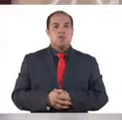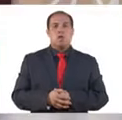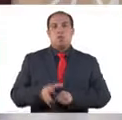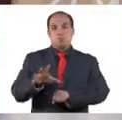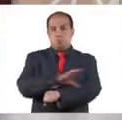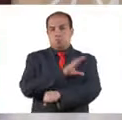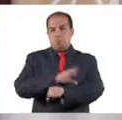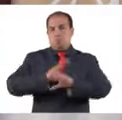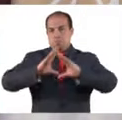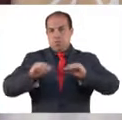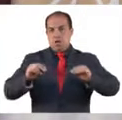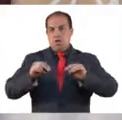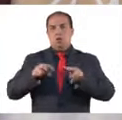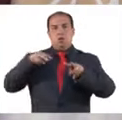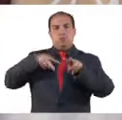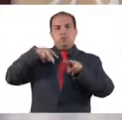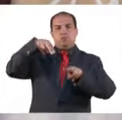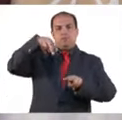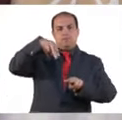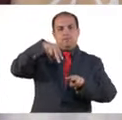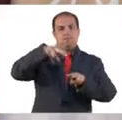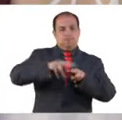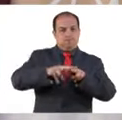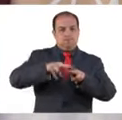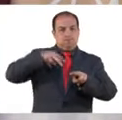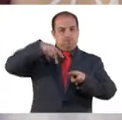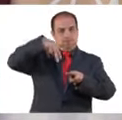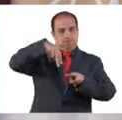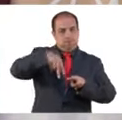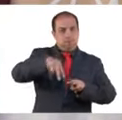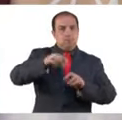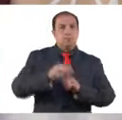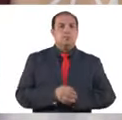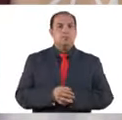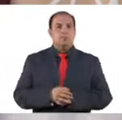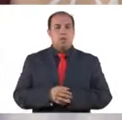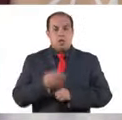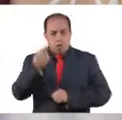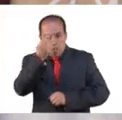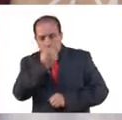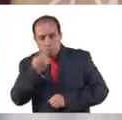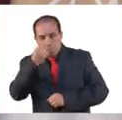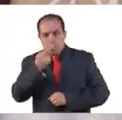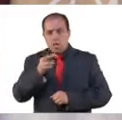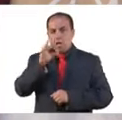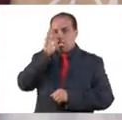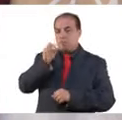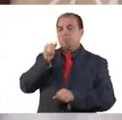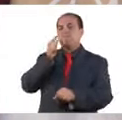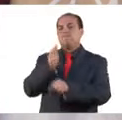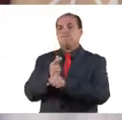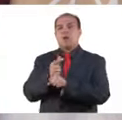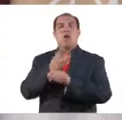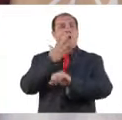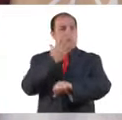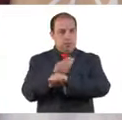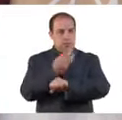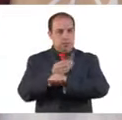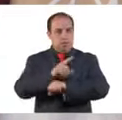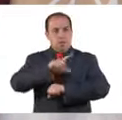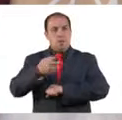eléctrica, se hace una revisión, si hay alguna falla, pues se corrige y se